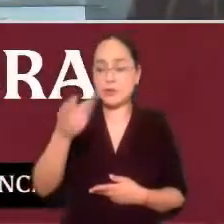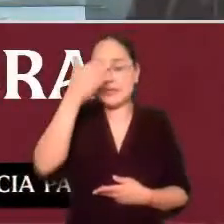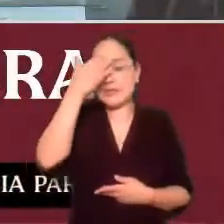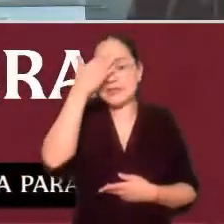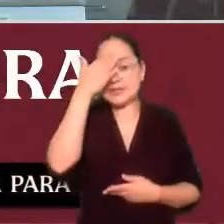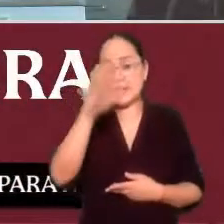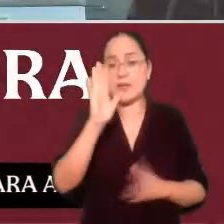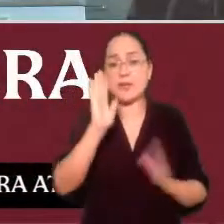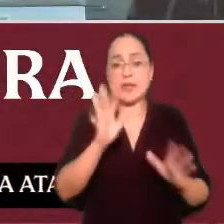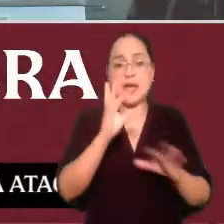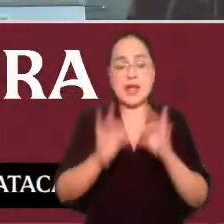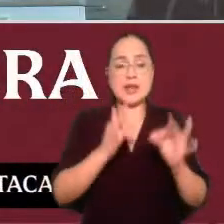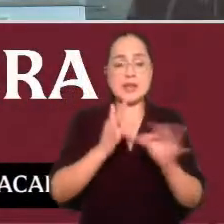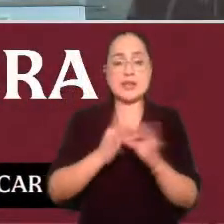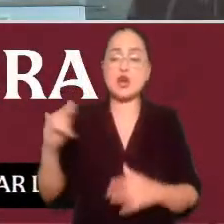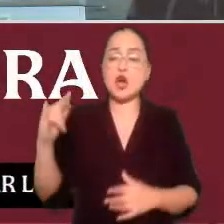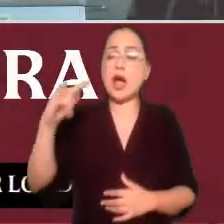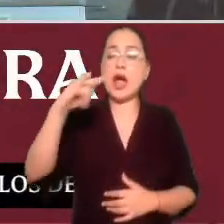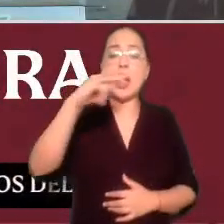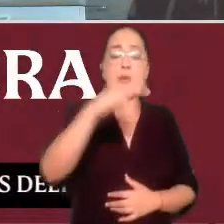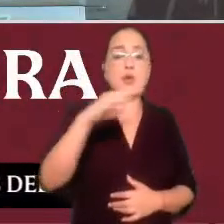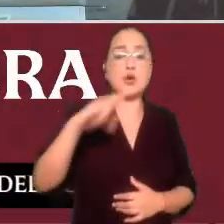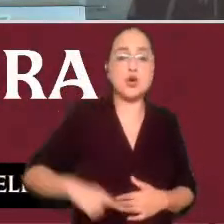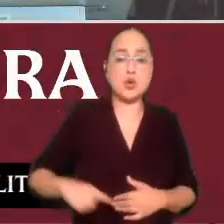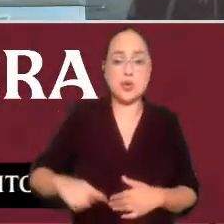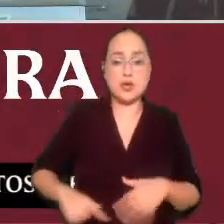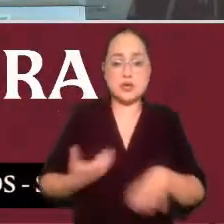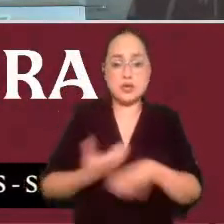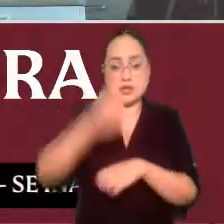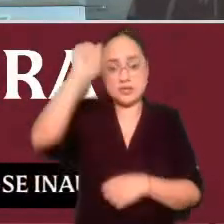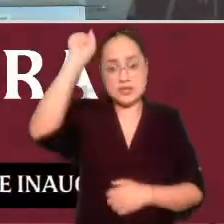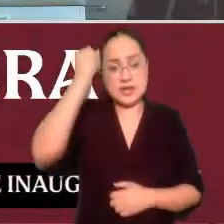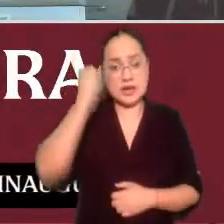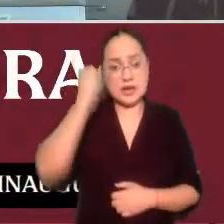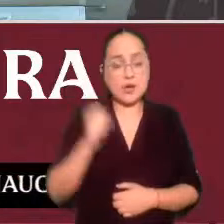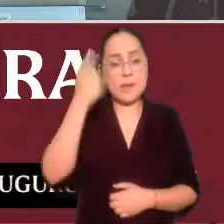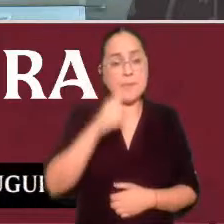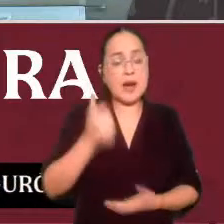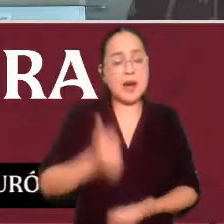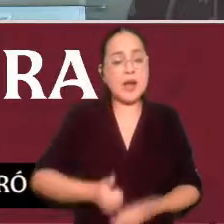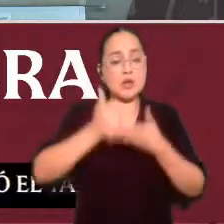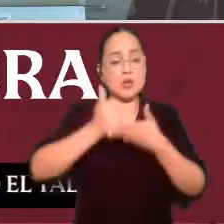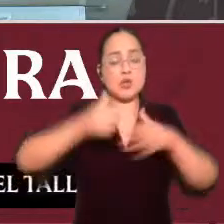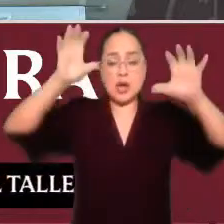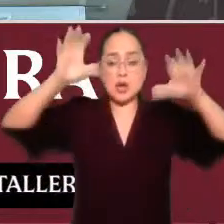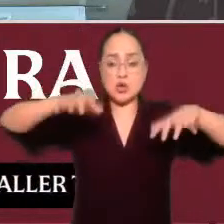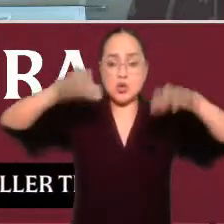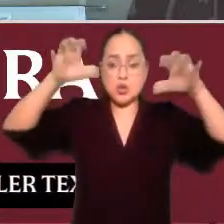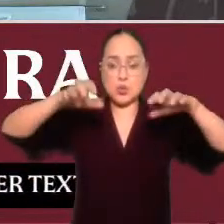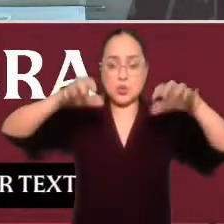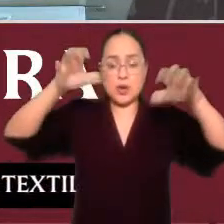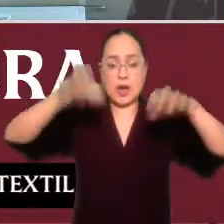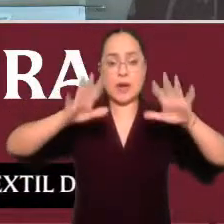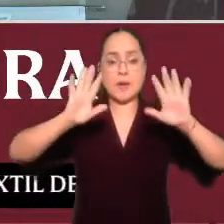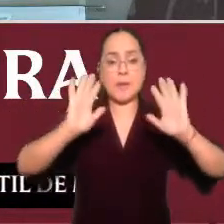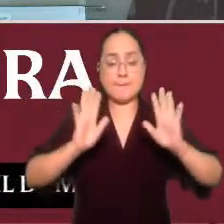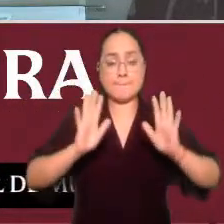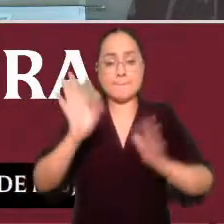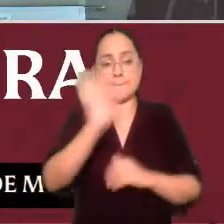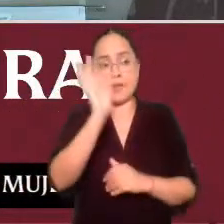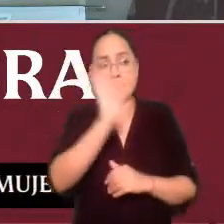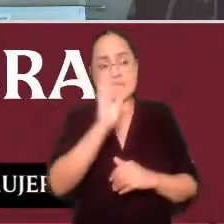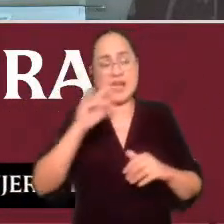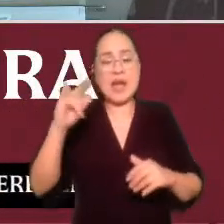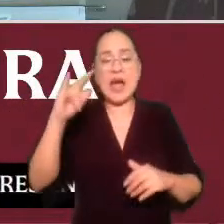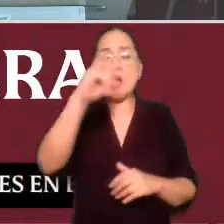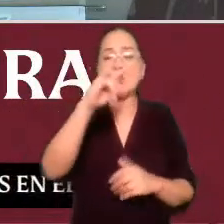el avión que utilizará el gobierno del estado para la estimulación de lluvias. Presuntamente había problemas para su